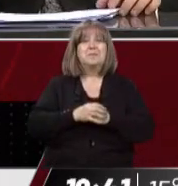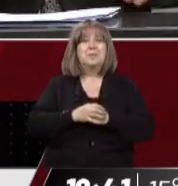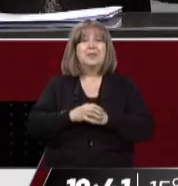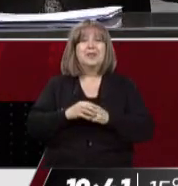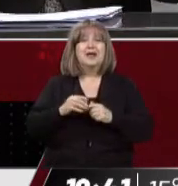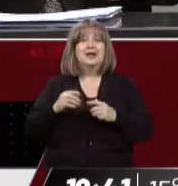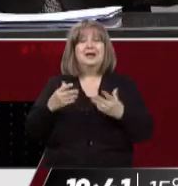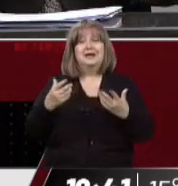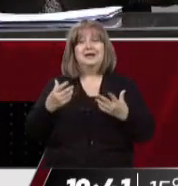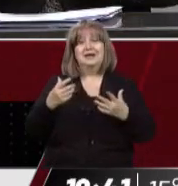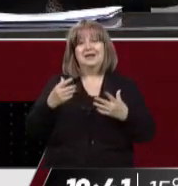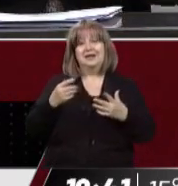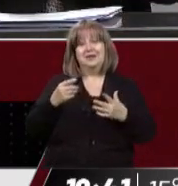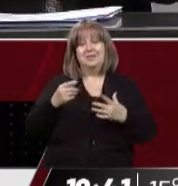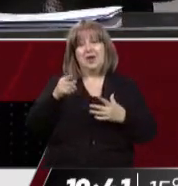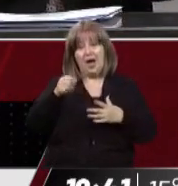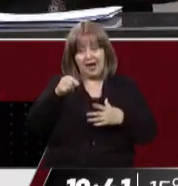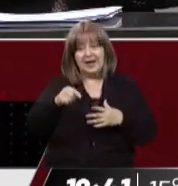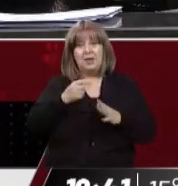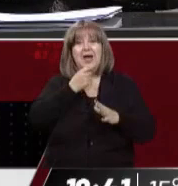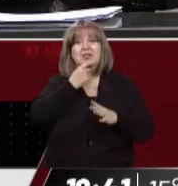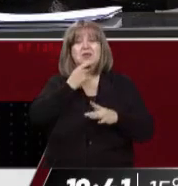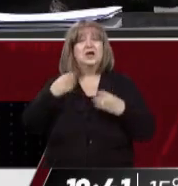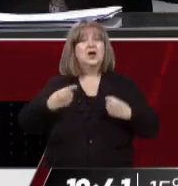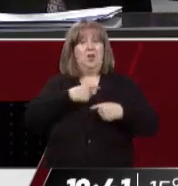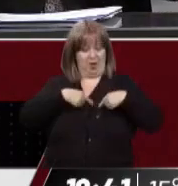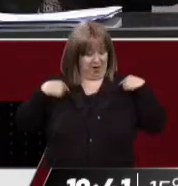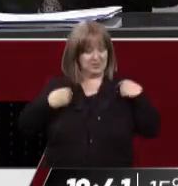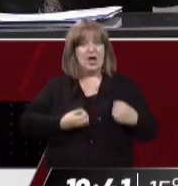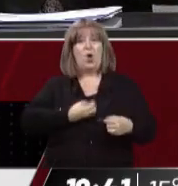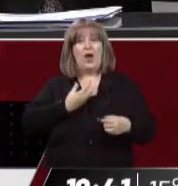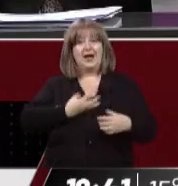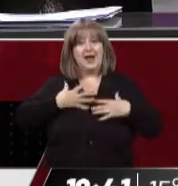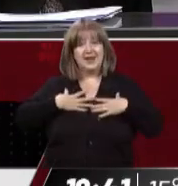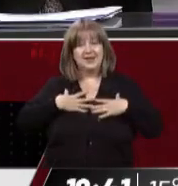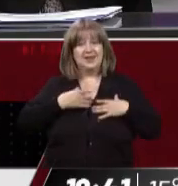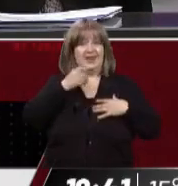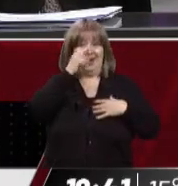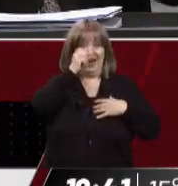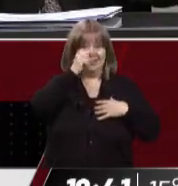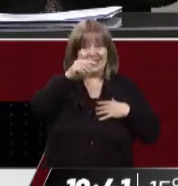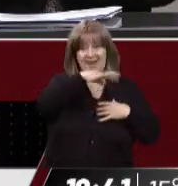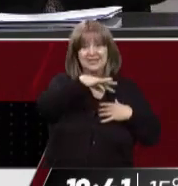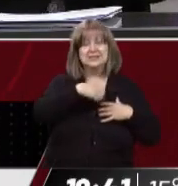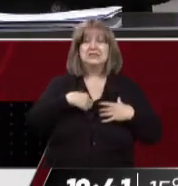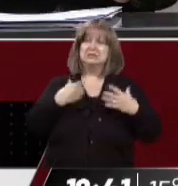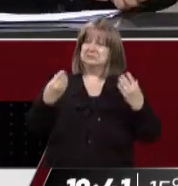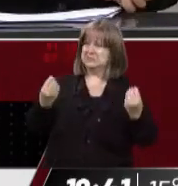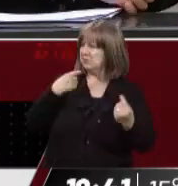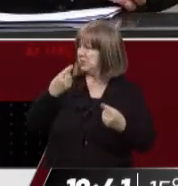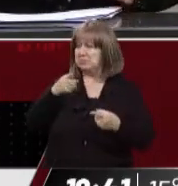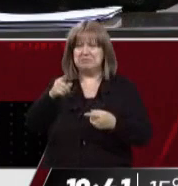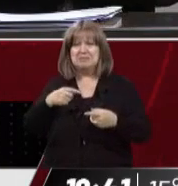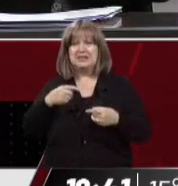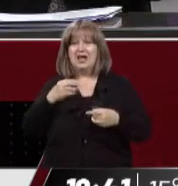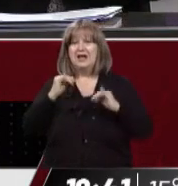Kenneth, y bueno, obviamente acá se armó todo un furor porque tenías la camiseta de Huracán. Lo vimos al principio y como un rato después del partido dijeron, che, es la camiseta de